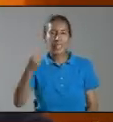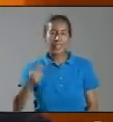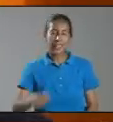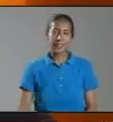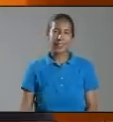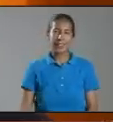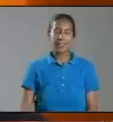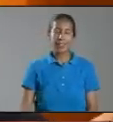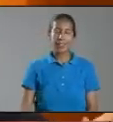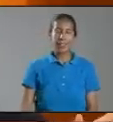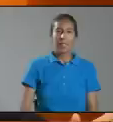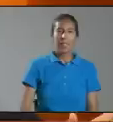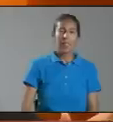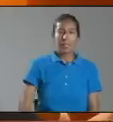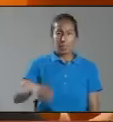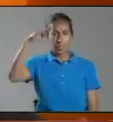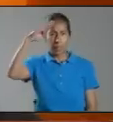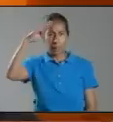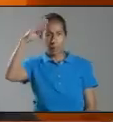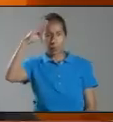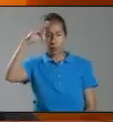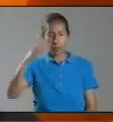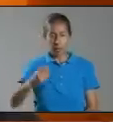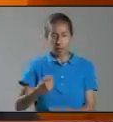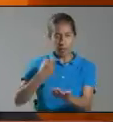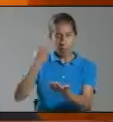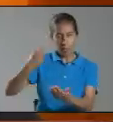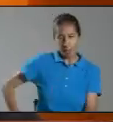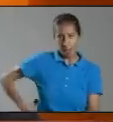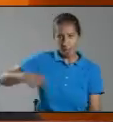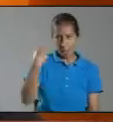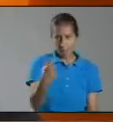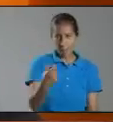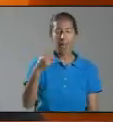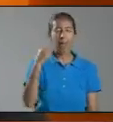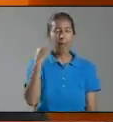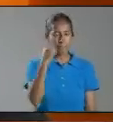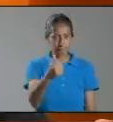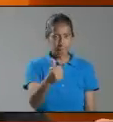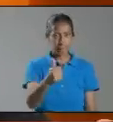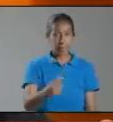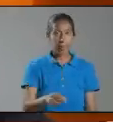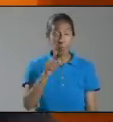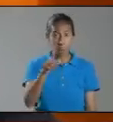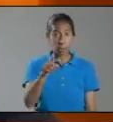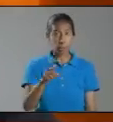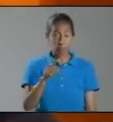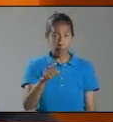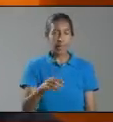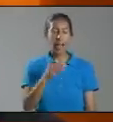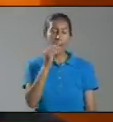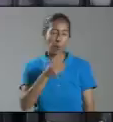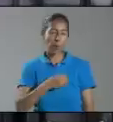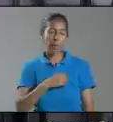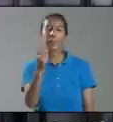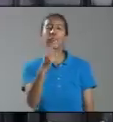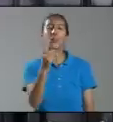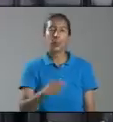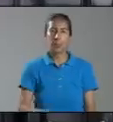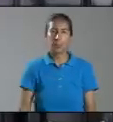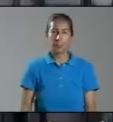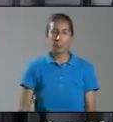Y el patrón le paga bien, por eso es que aguanta todo de sol a sol. le paga bien. Y el patrón